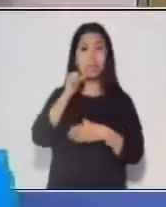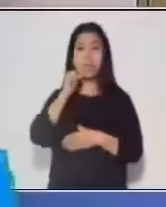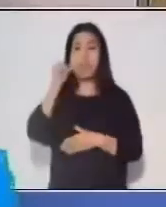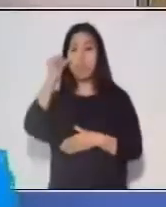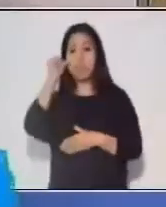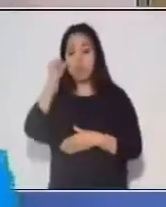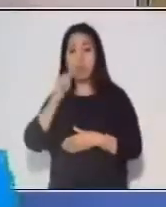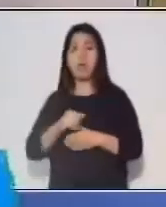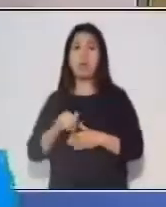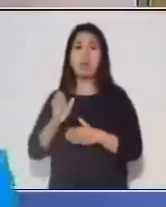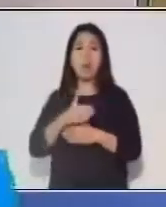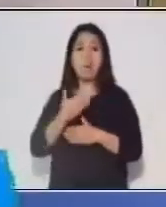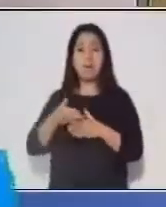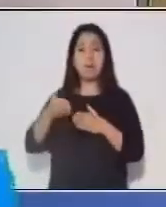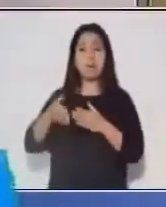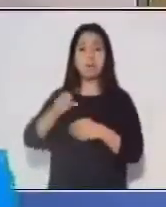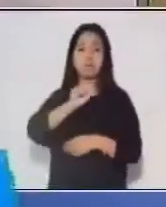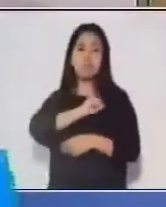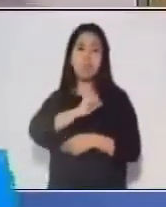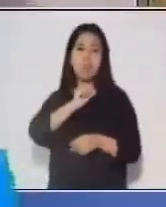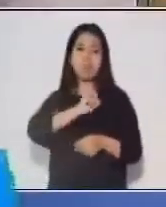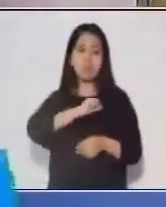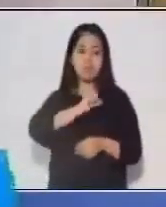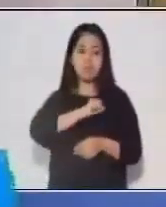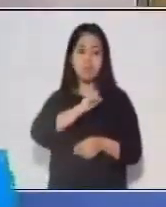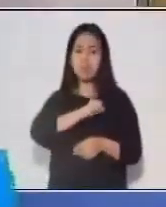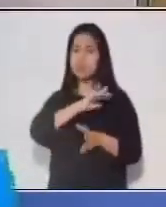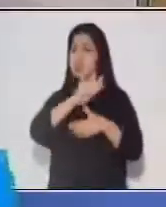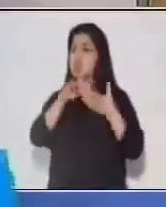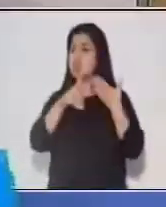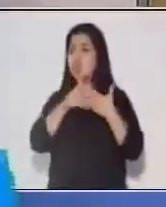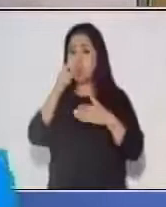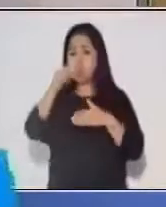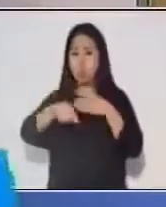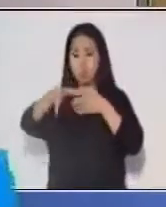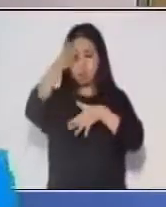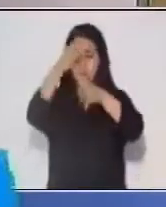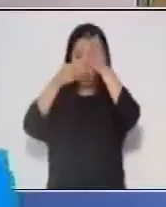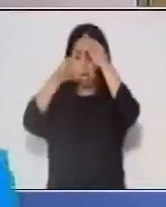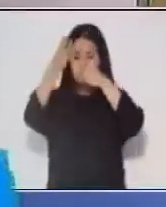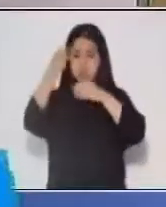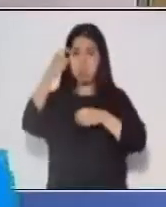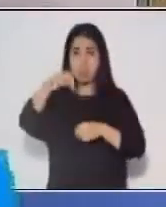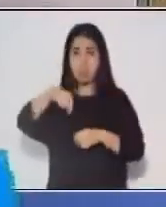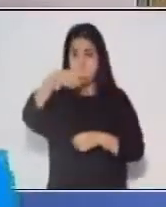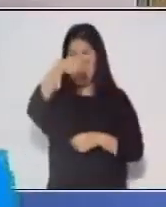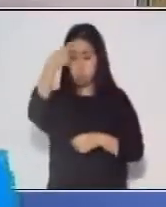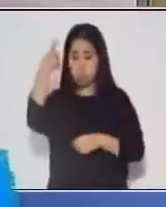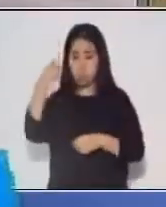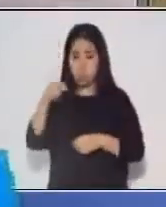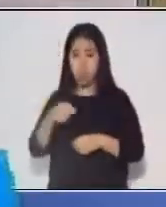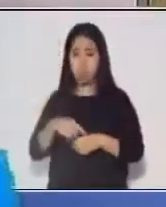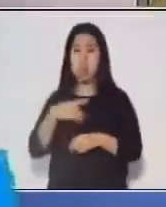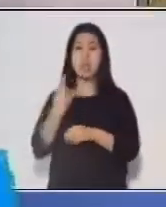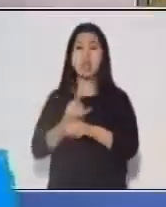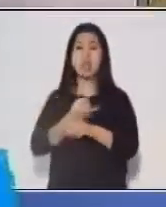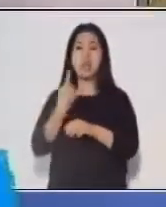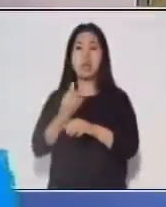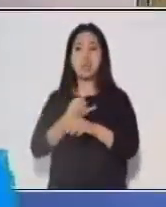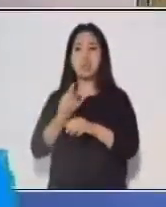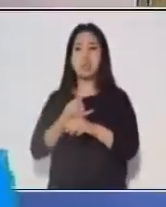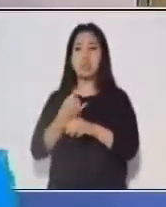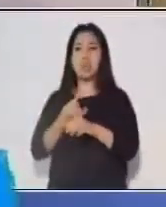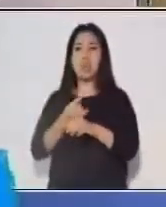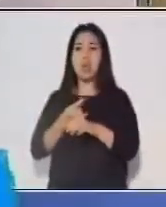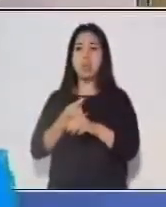que compartan con sus compañeros y amigos todo lo que hemos trabajado el día de hoy. Aplicaciones de las elipses